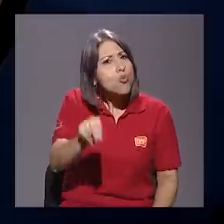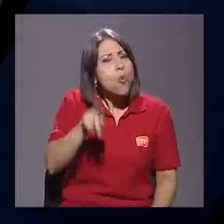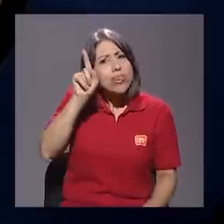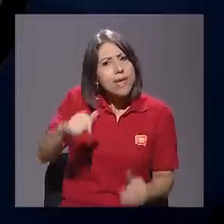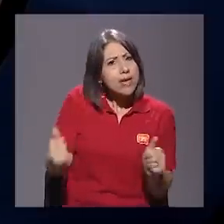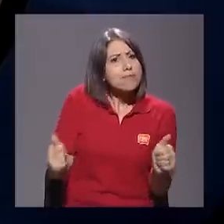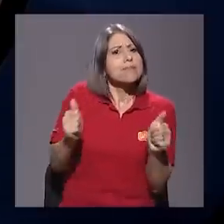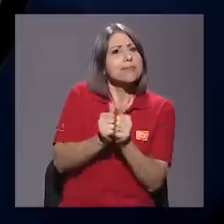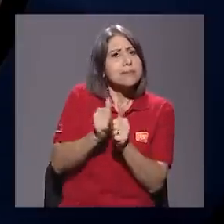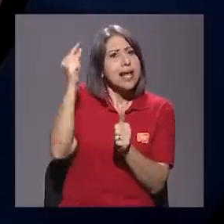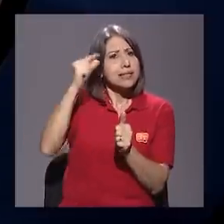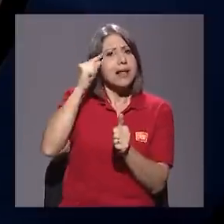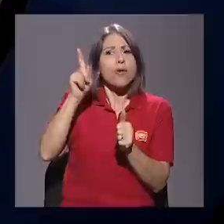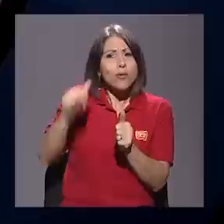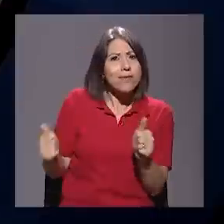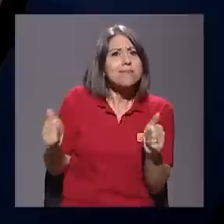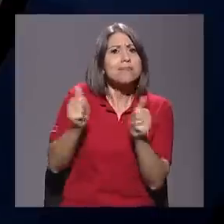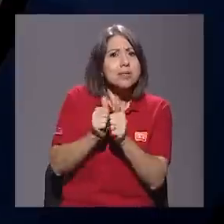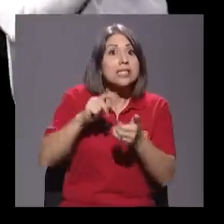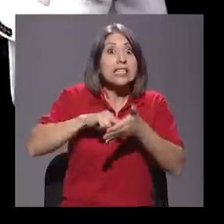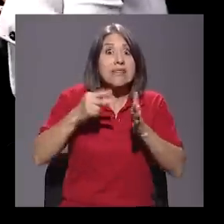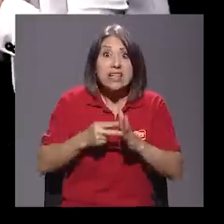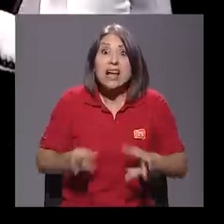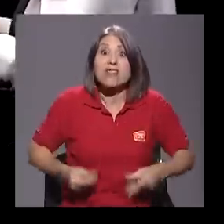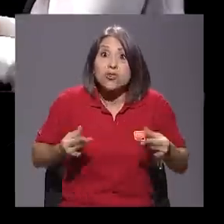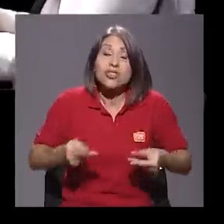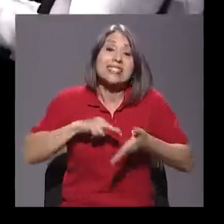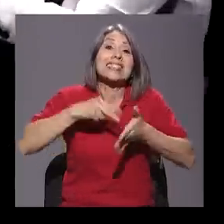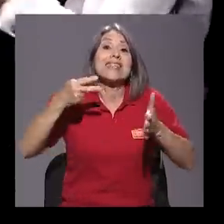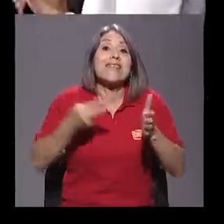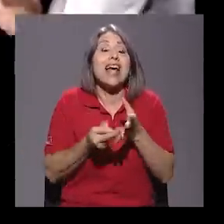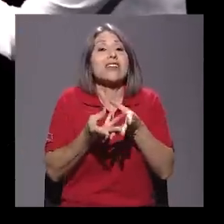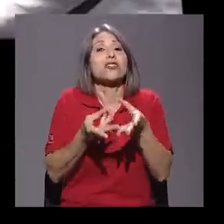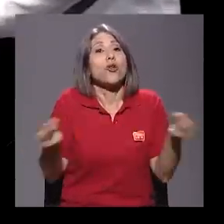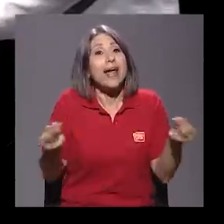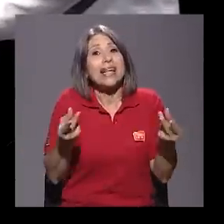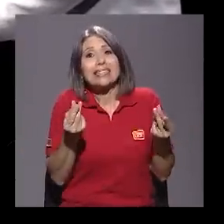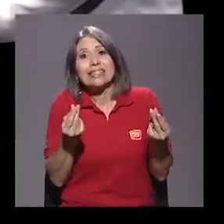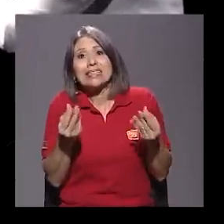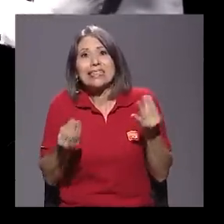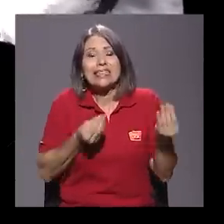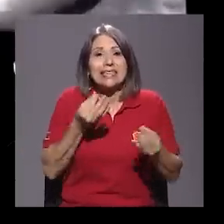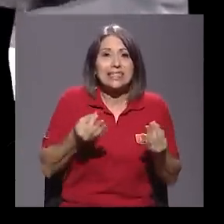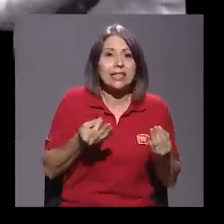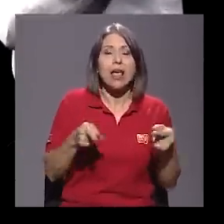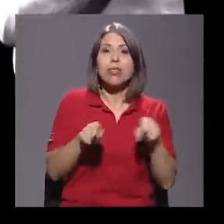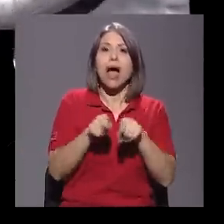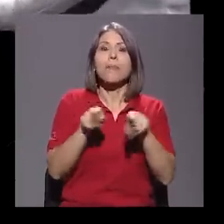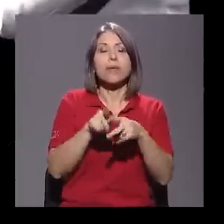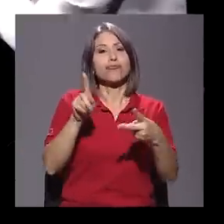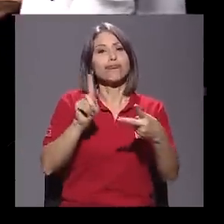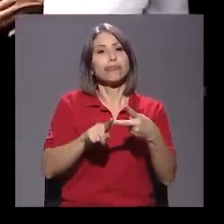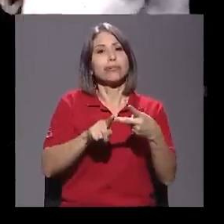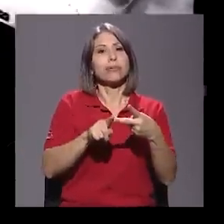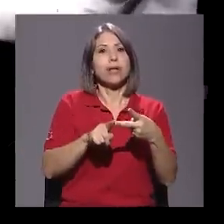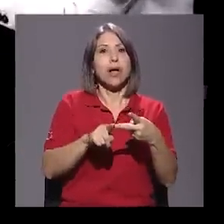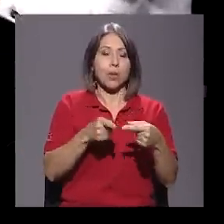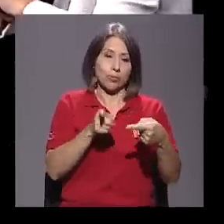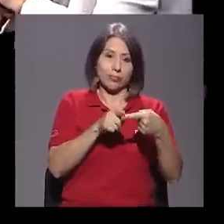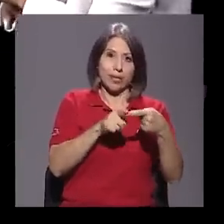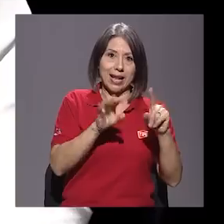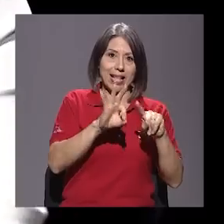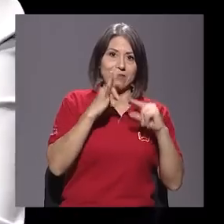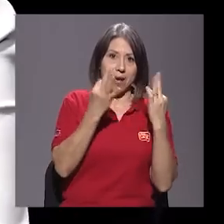haber un acompañamiento del Estado. Claro, eso implica recursos, implica resolver el déficit fiscal. Y le decía yo, por el otro lado, controlar. A un lado son